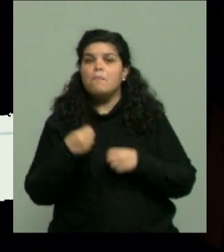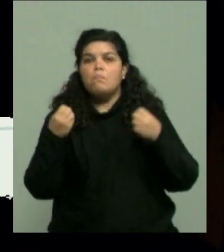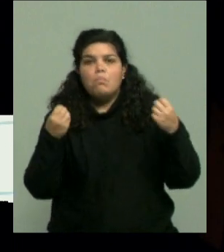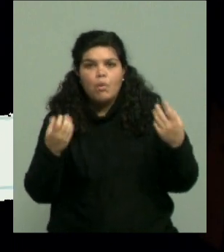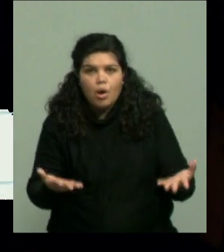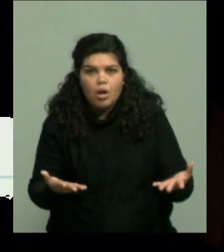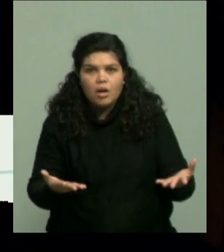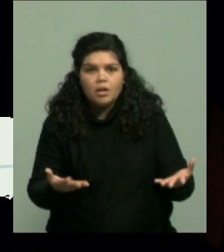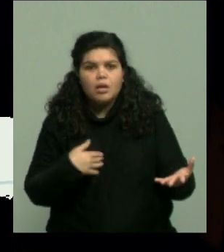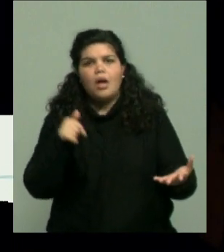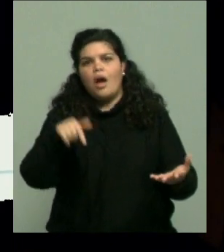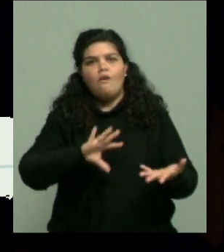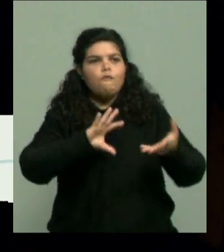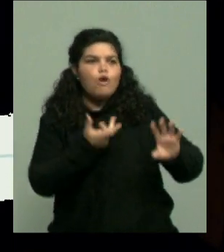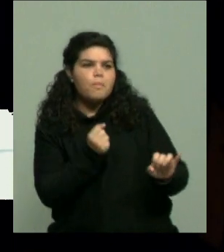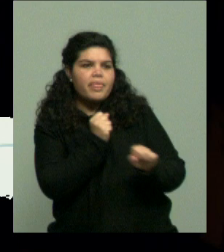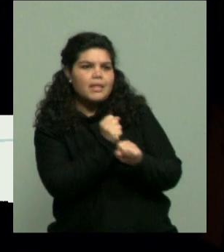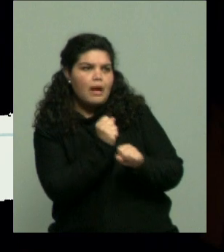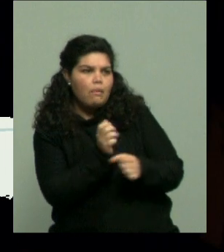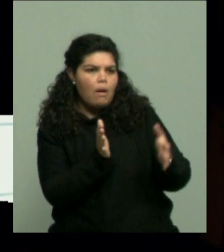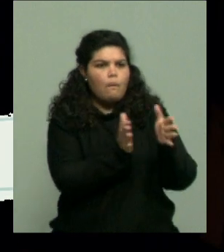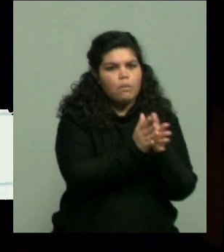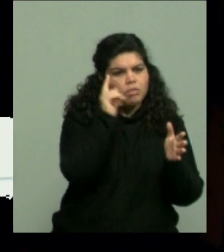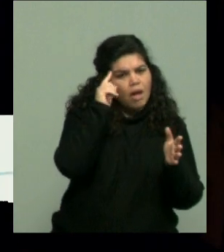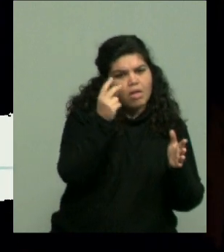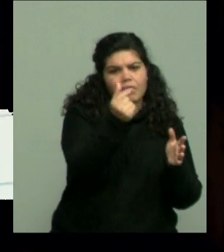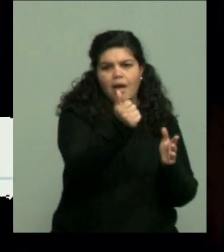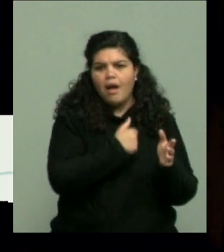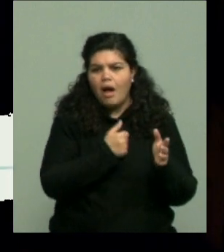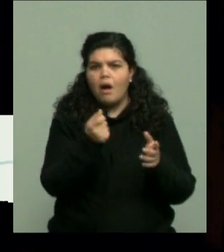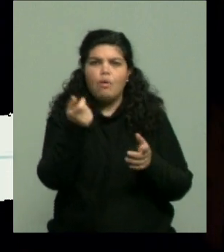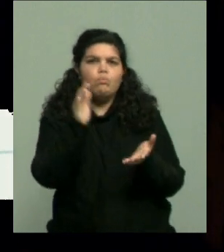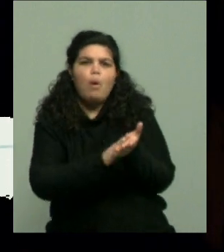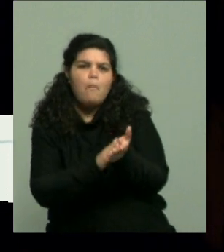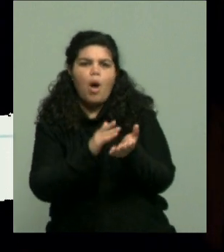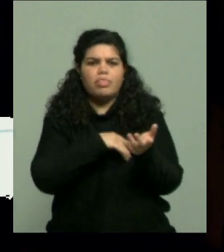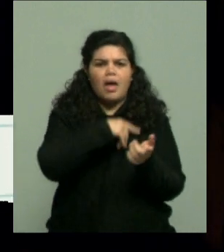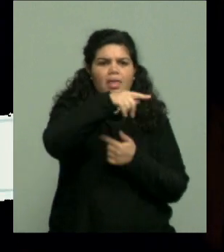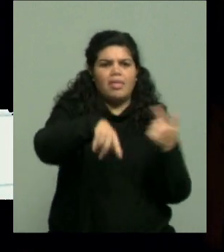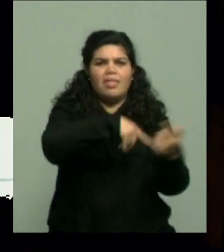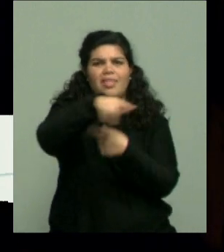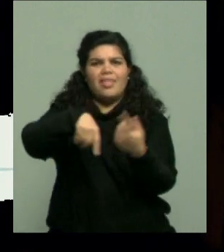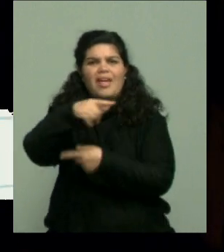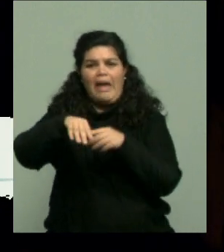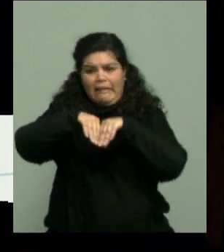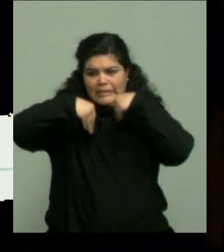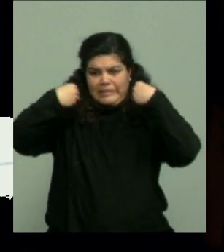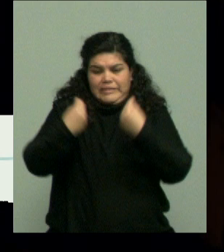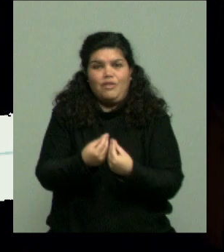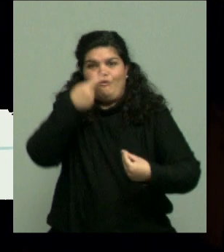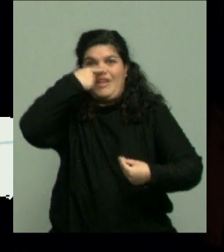encontrando como formas de trabajo también. Claro. Ahora ya estamos un poco más acomodados, ya sabemos se ordenaron más o menos, un poco más. Sí, cómo